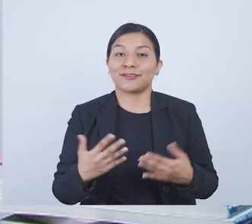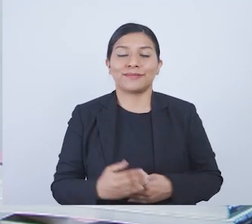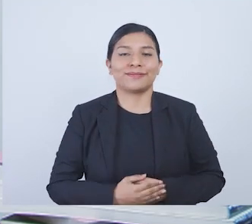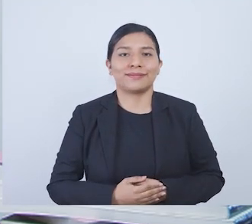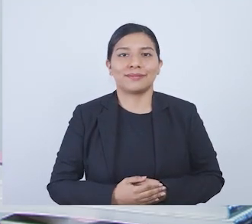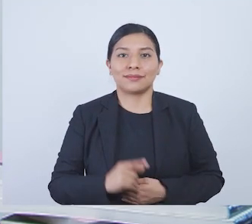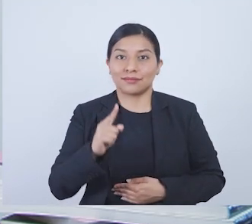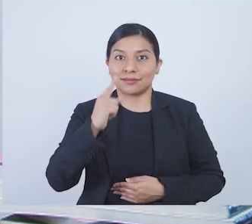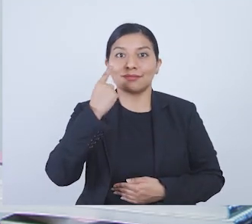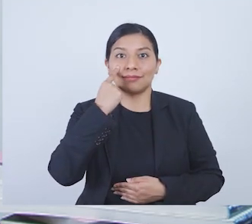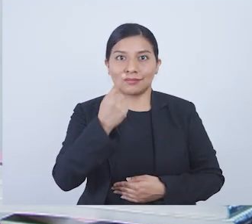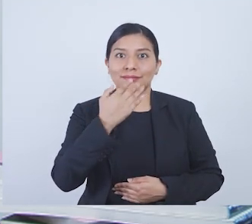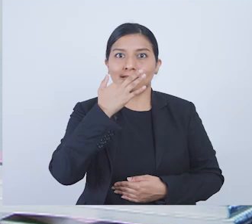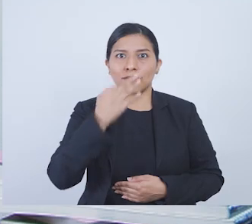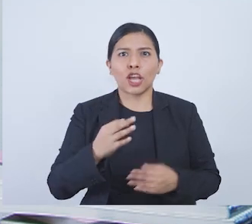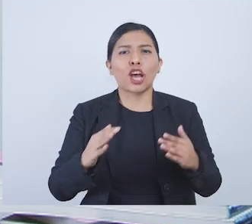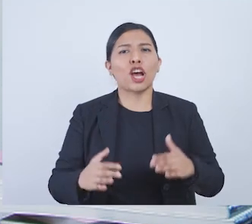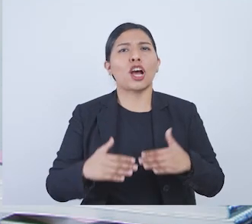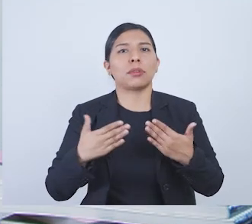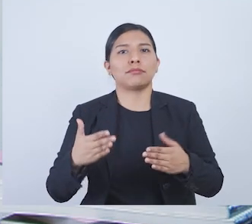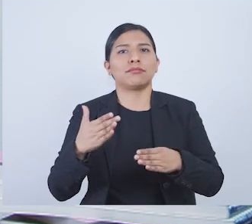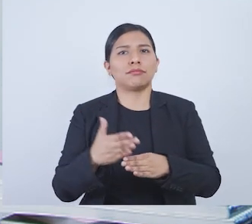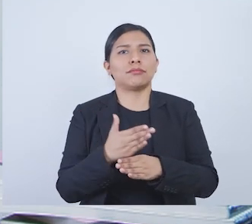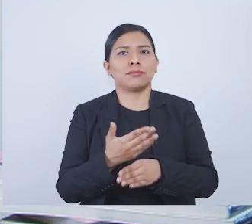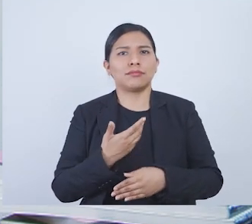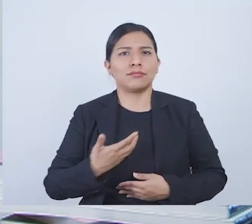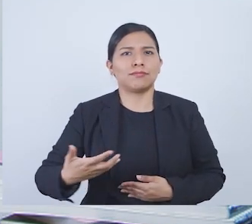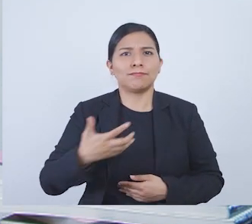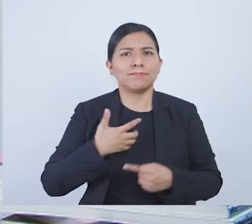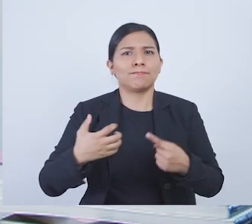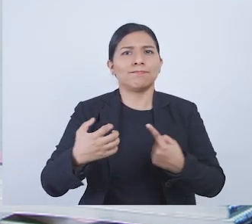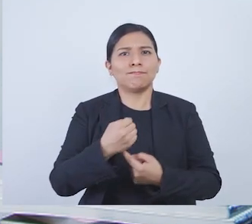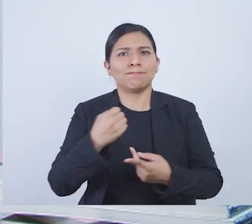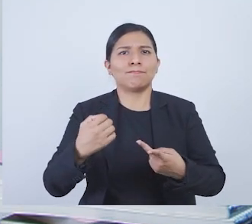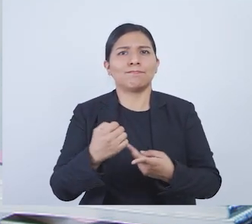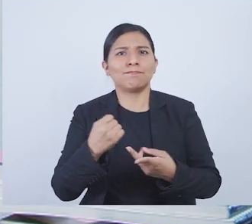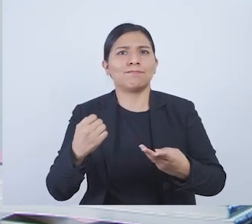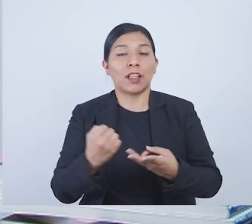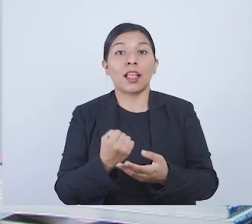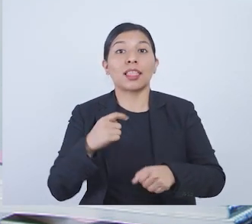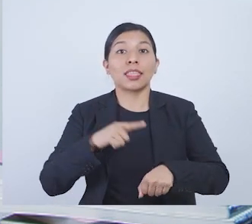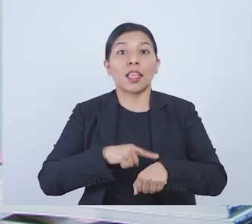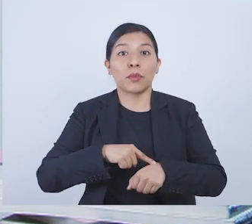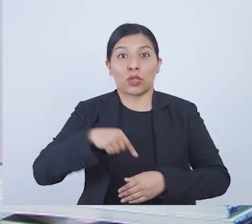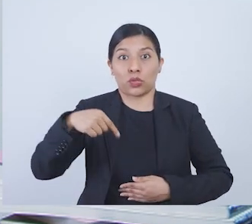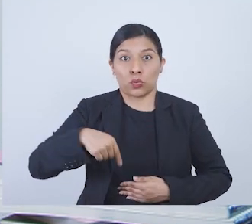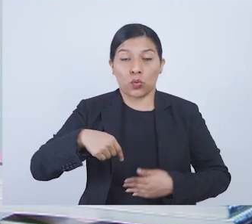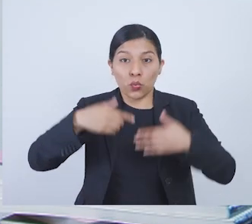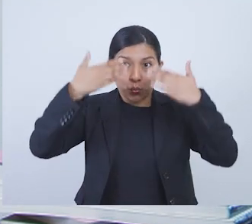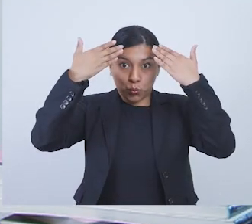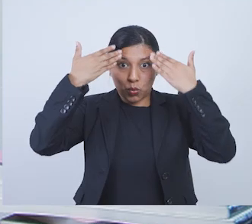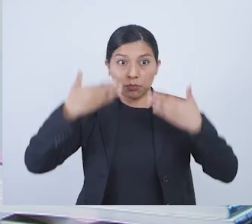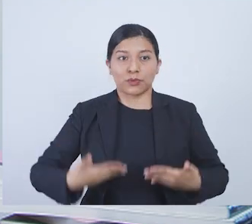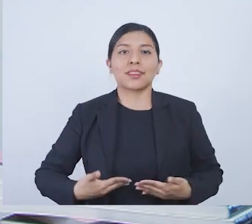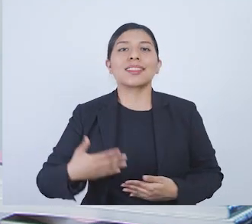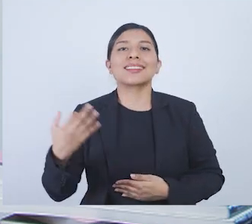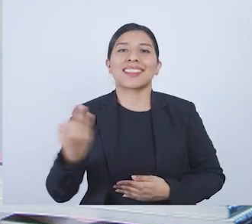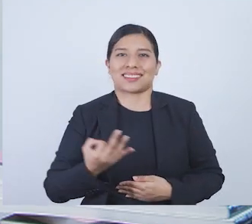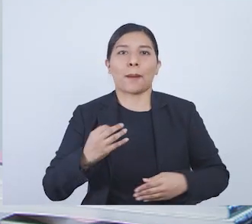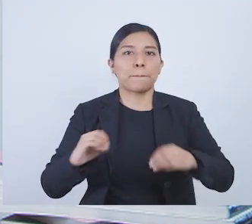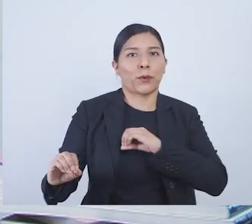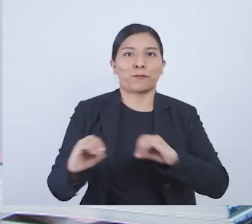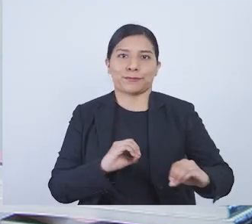viendo cómo cada vez se está confirmando y comprobando en tiempos actuales que el cuerpo humano necesita